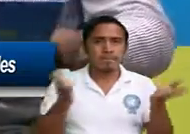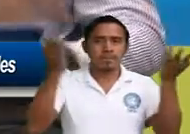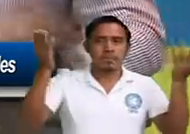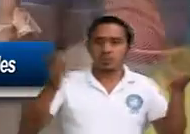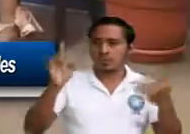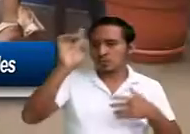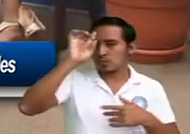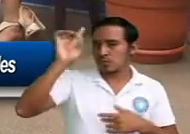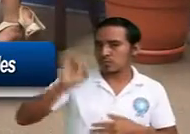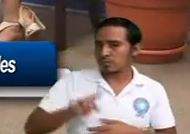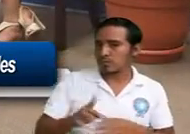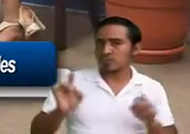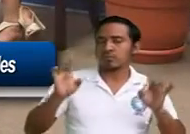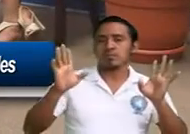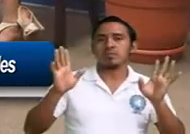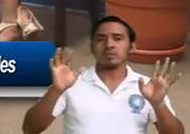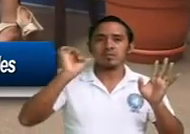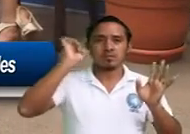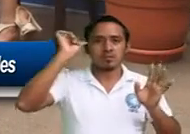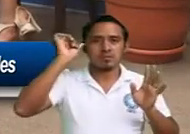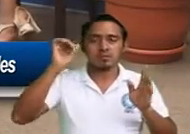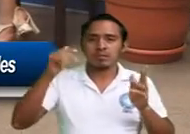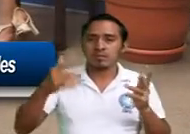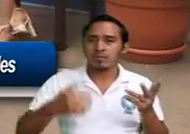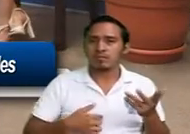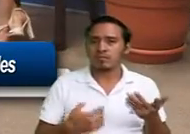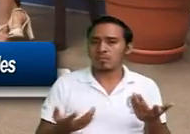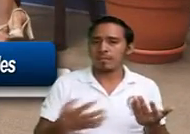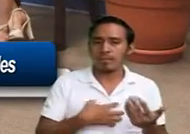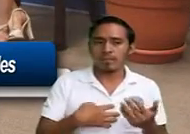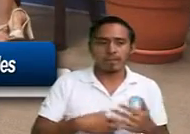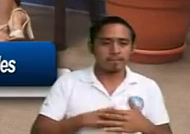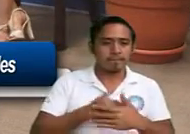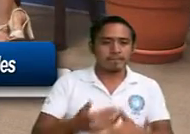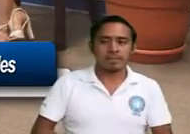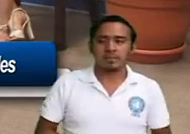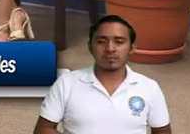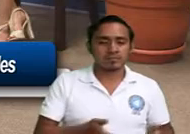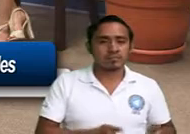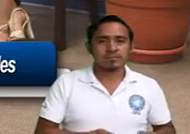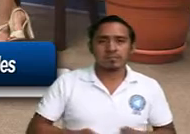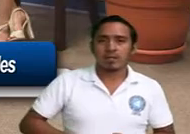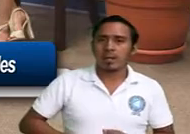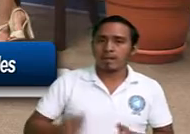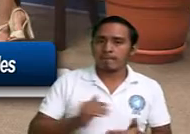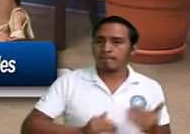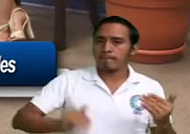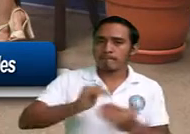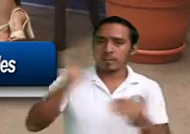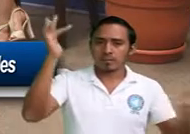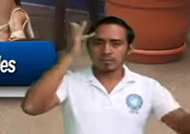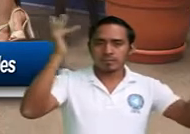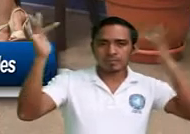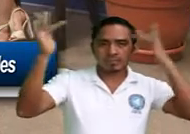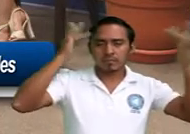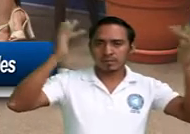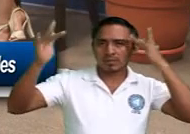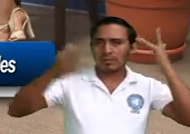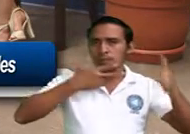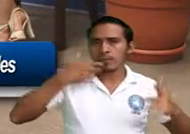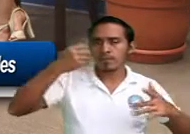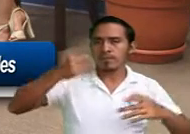espera. Una mujer ya adulta no espera un embarazo múltiple. Hay como mayor preocupación en el caso de los